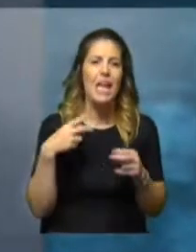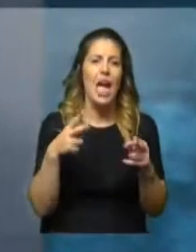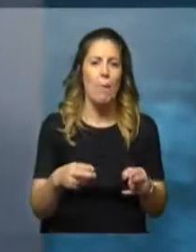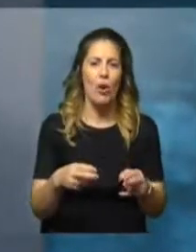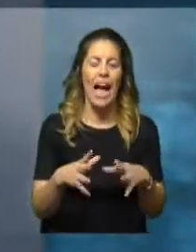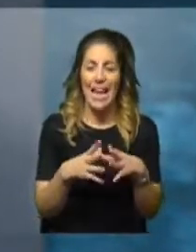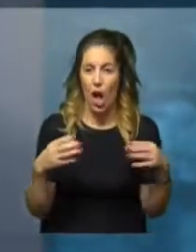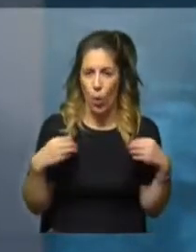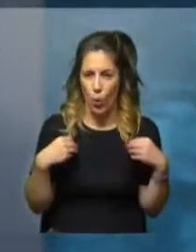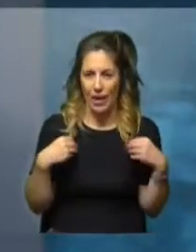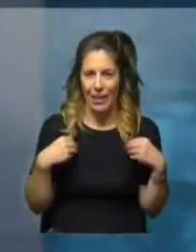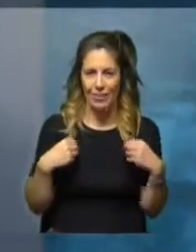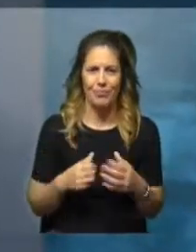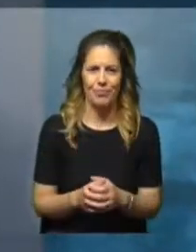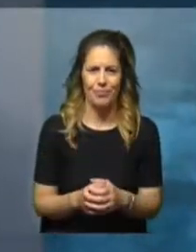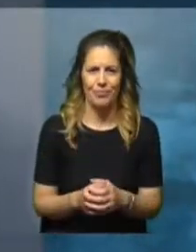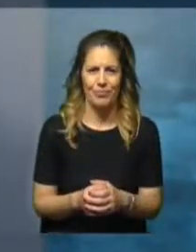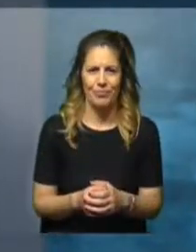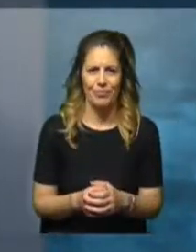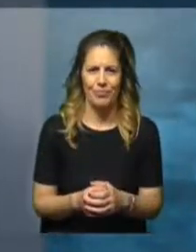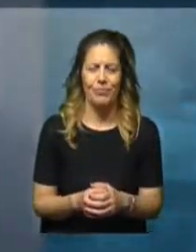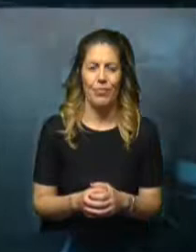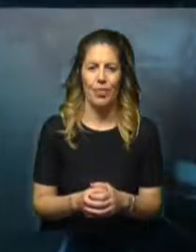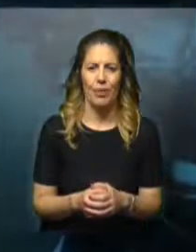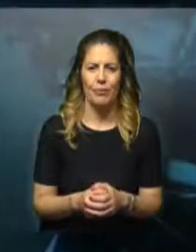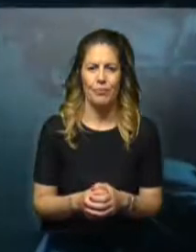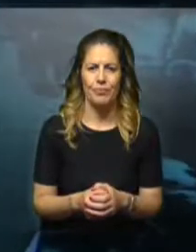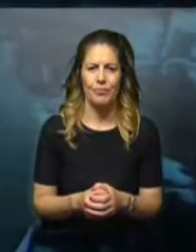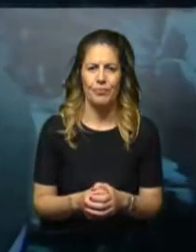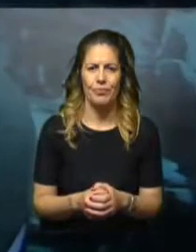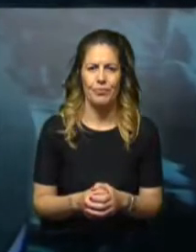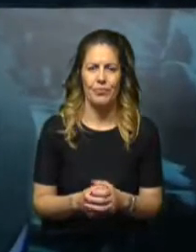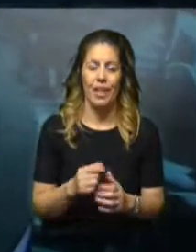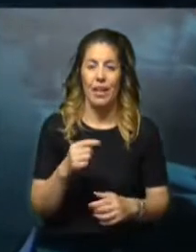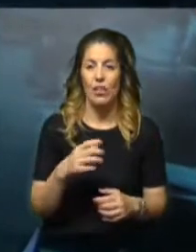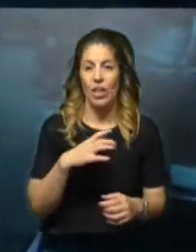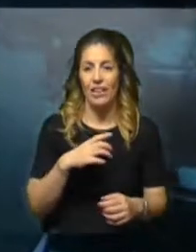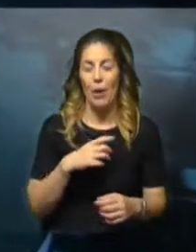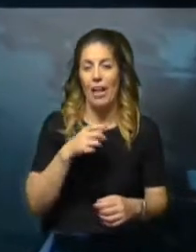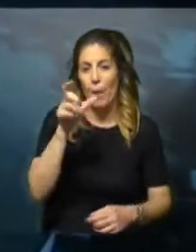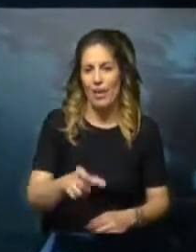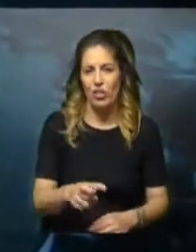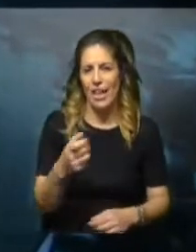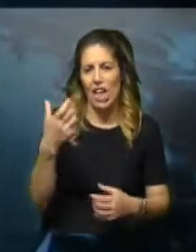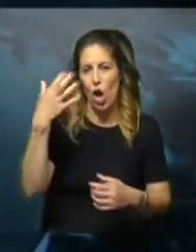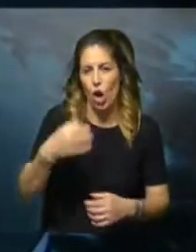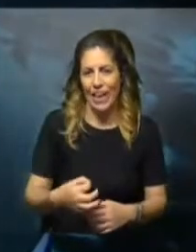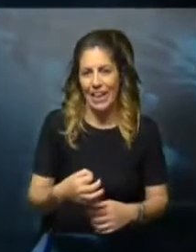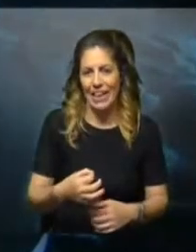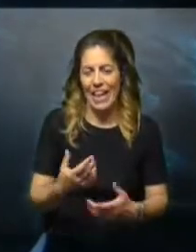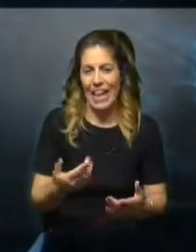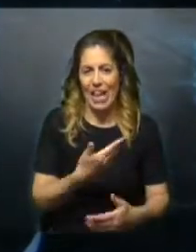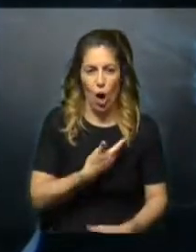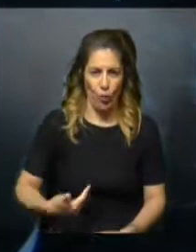era donde estaban los anarquistas eso siempre me acuerdo Bueno también sí algunos siguen Todavía este